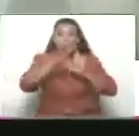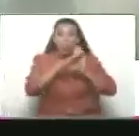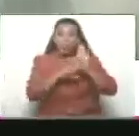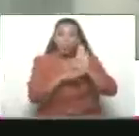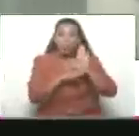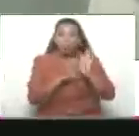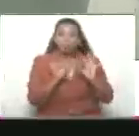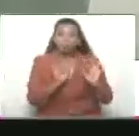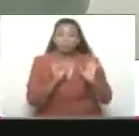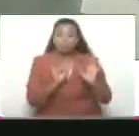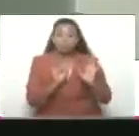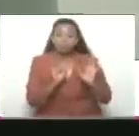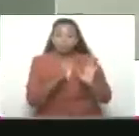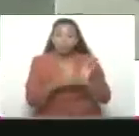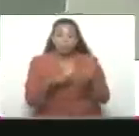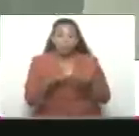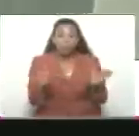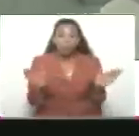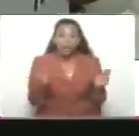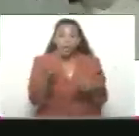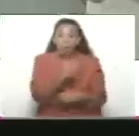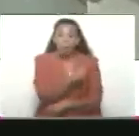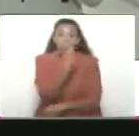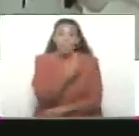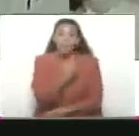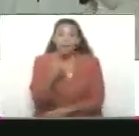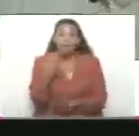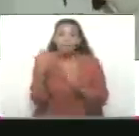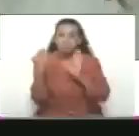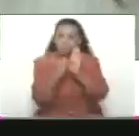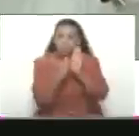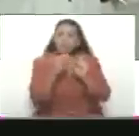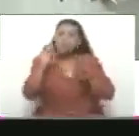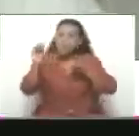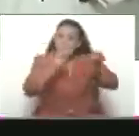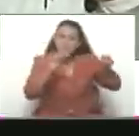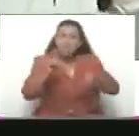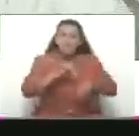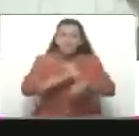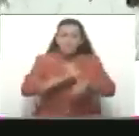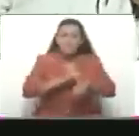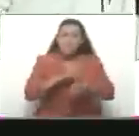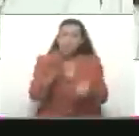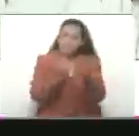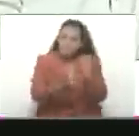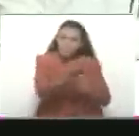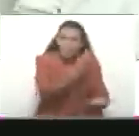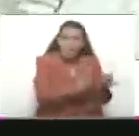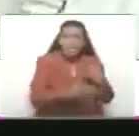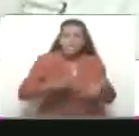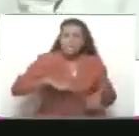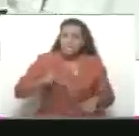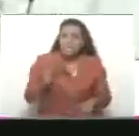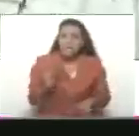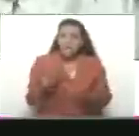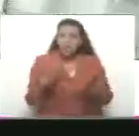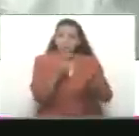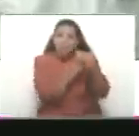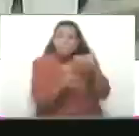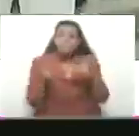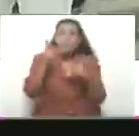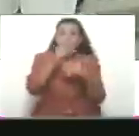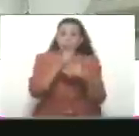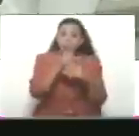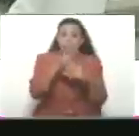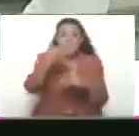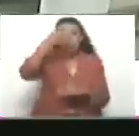estas especialidades que se van a dar en el hospital Entonces el llamado ya a los médicos integrales comunitarios si quieren hacer un posgrado vengan